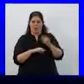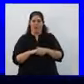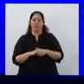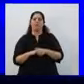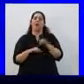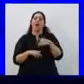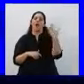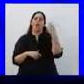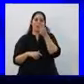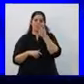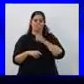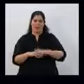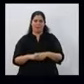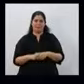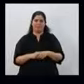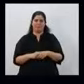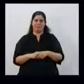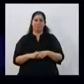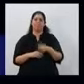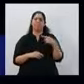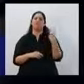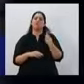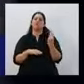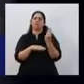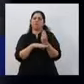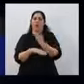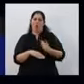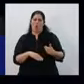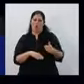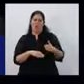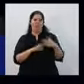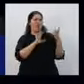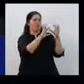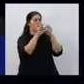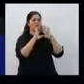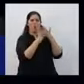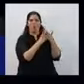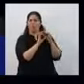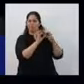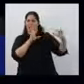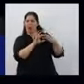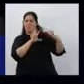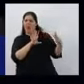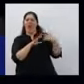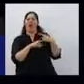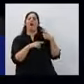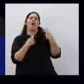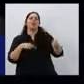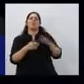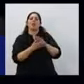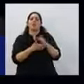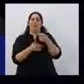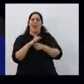la palabra mauricio macri cuando llegamos habían roto las relaciones internacionales necesarias para combatir el narcotráfico